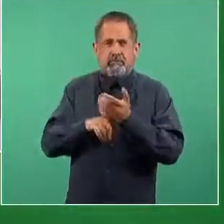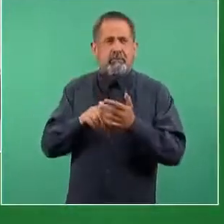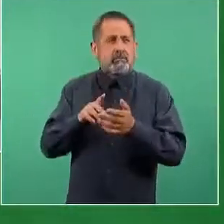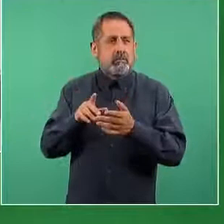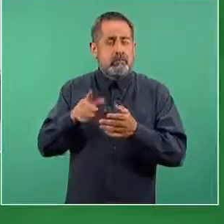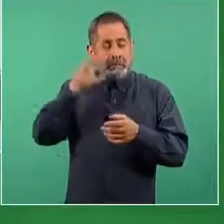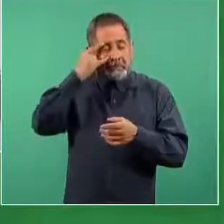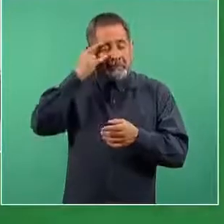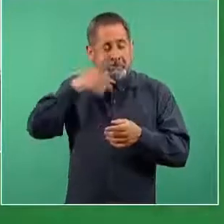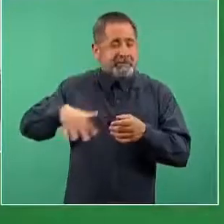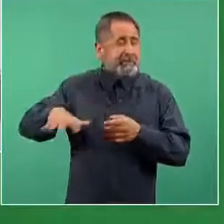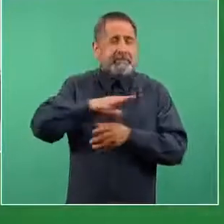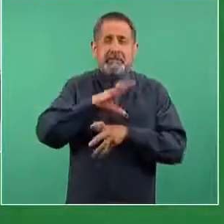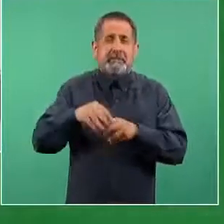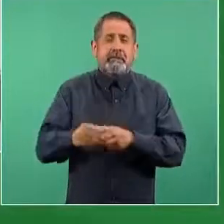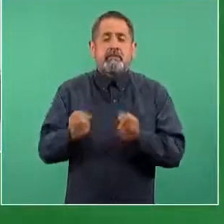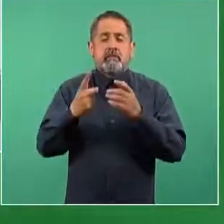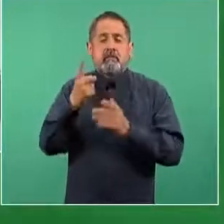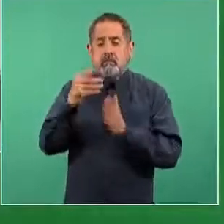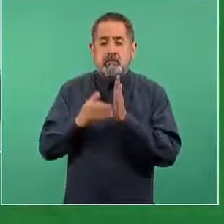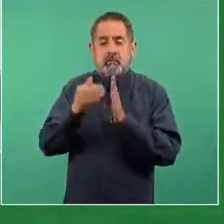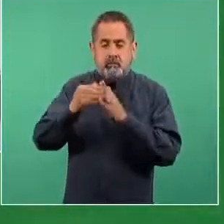millón de habitantes. La siguiente lámina.